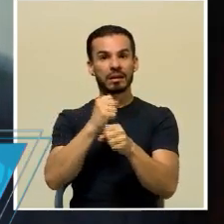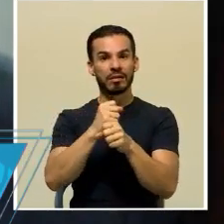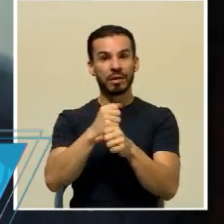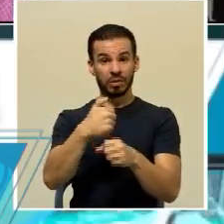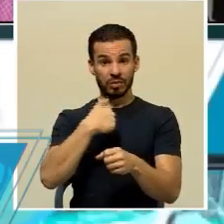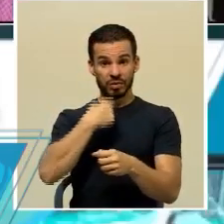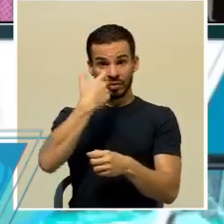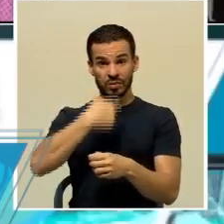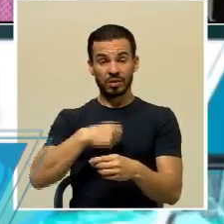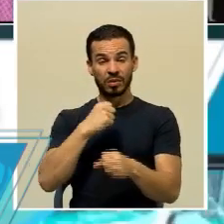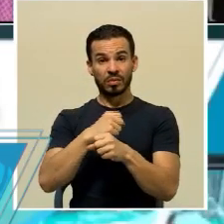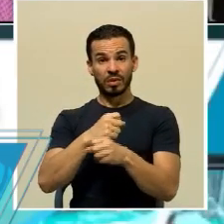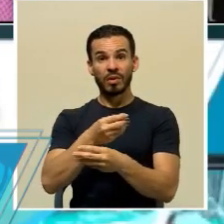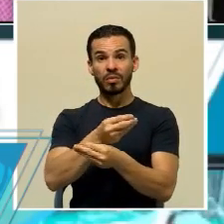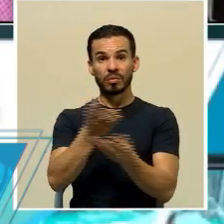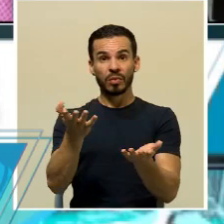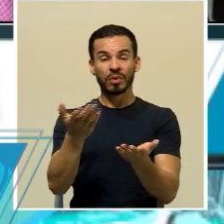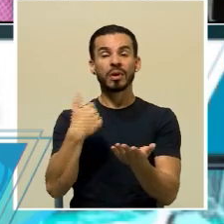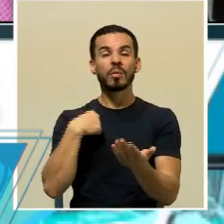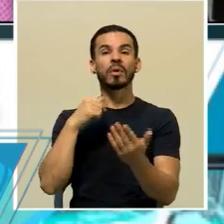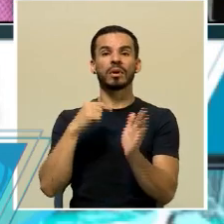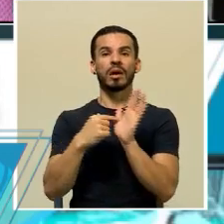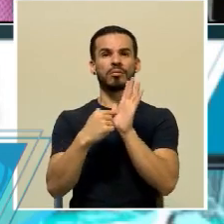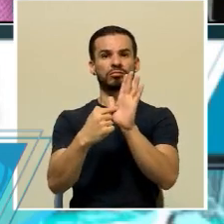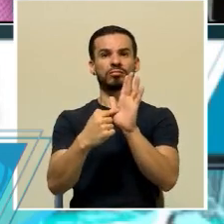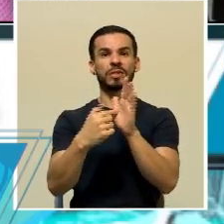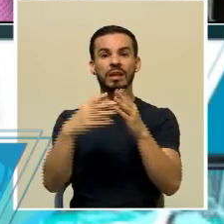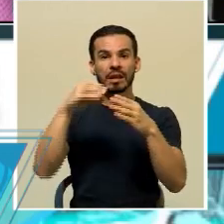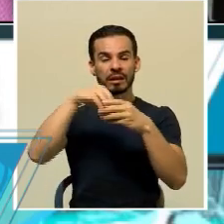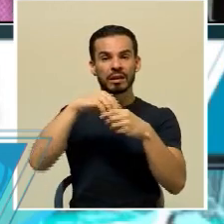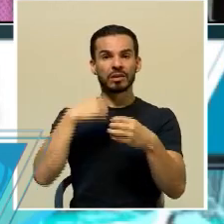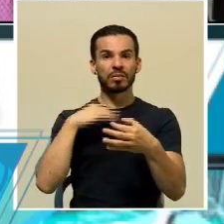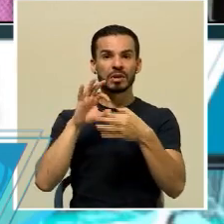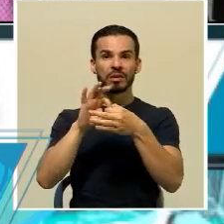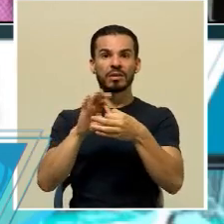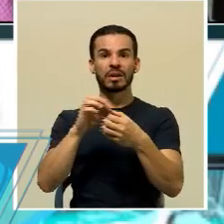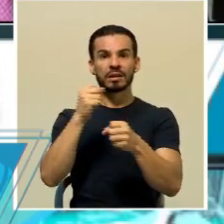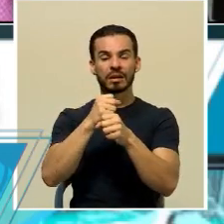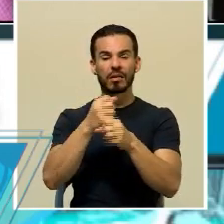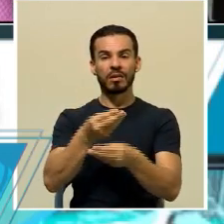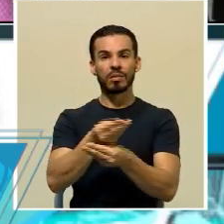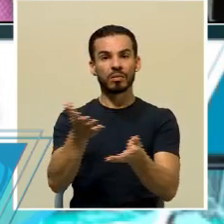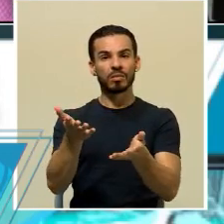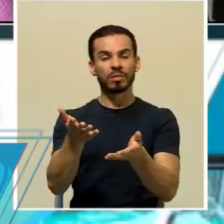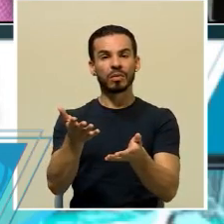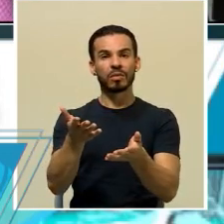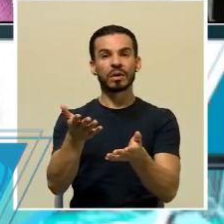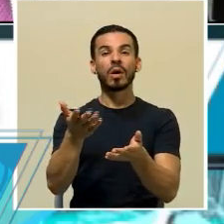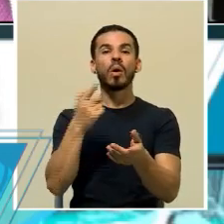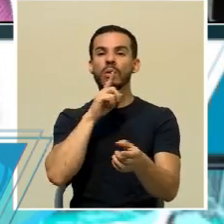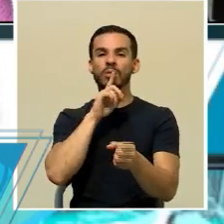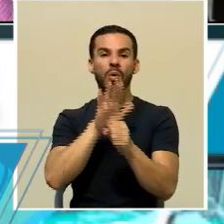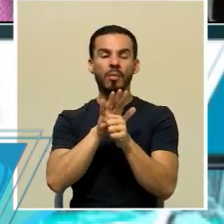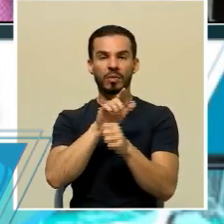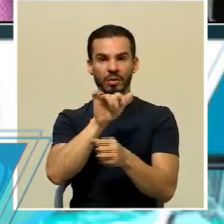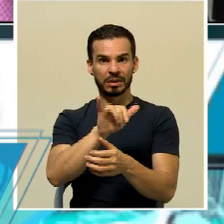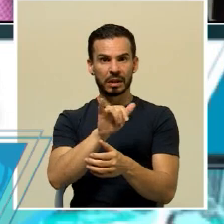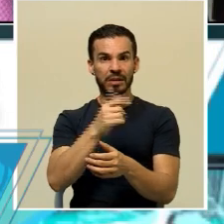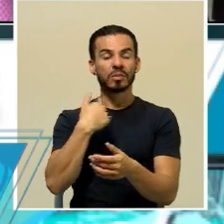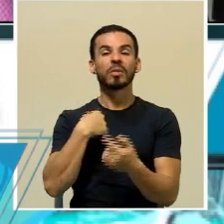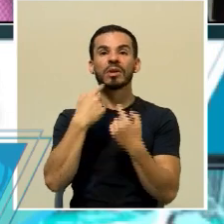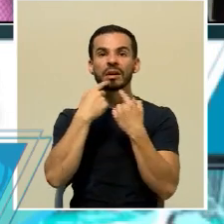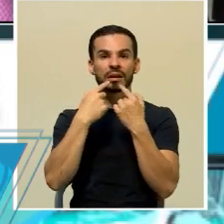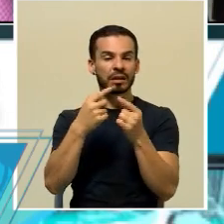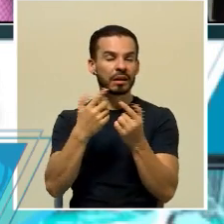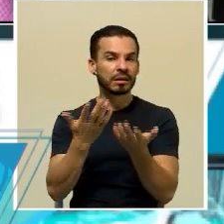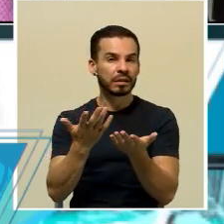como funcionario público podría haberme expuesto dentro de mi relación de empleo público o comprometerlo por estar